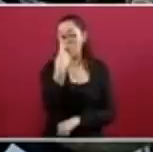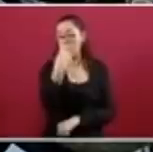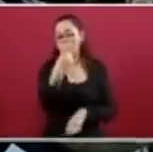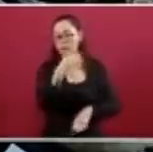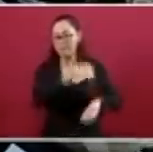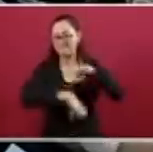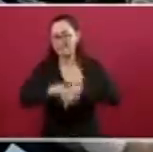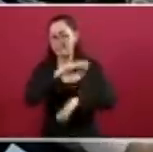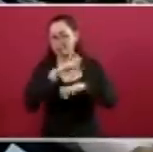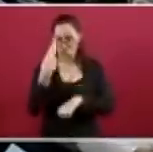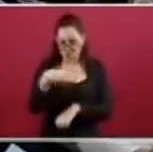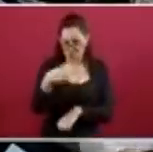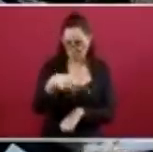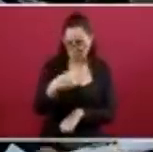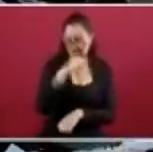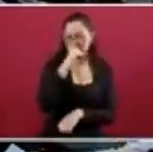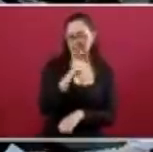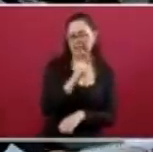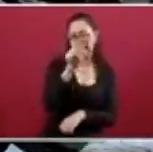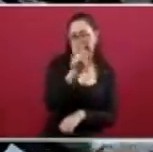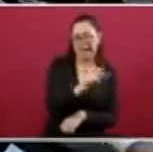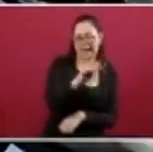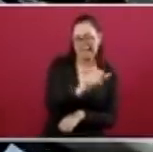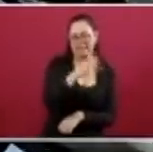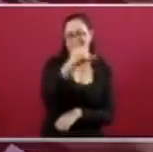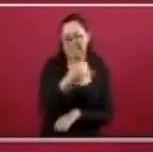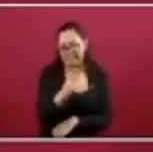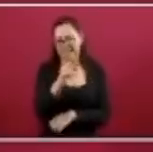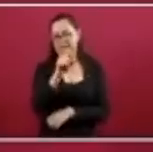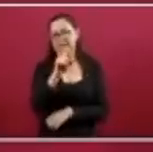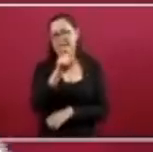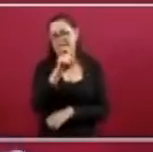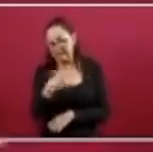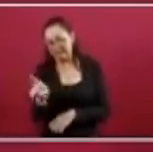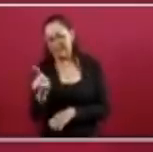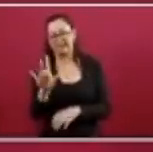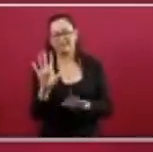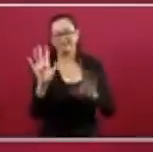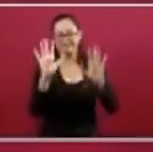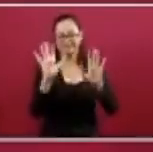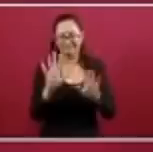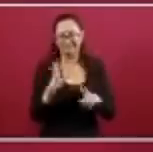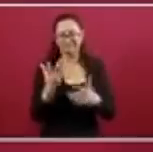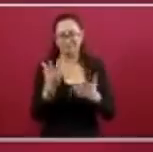X o Y, Y o Z.